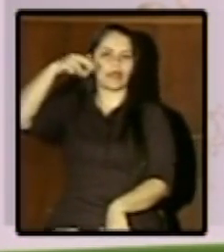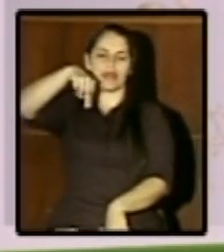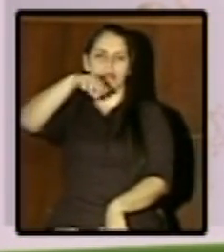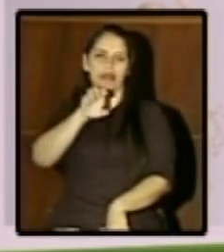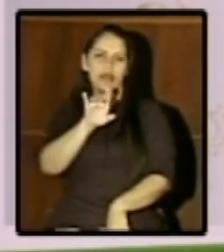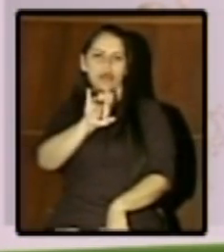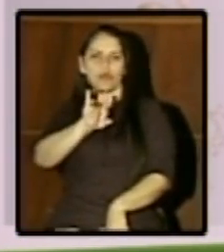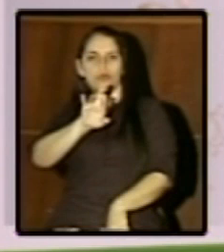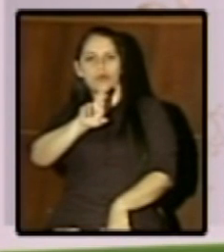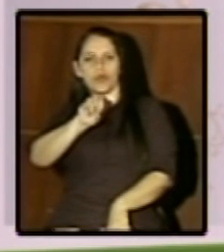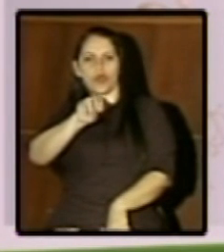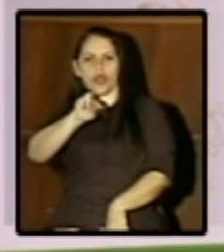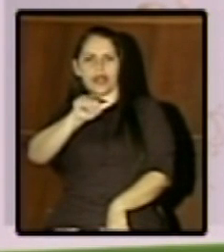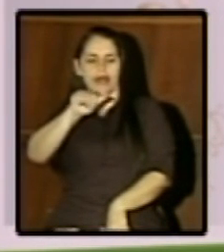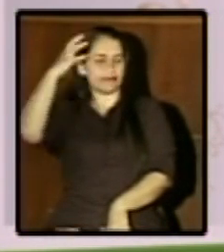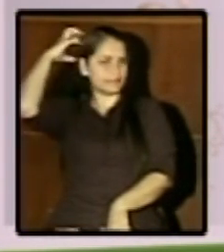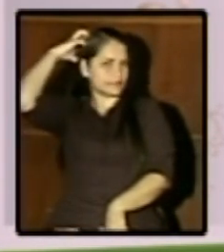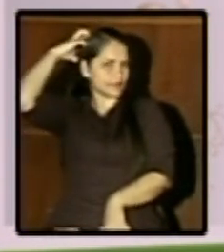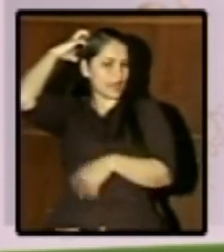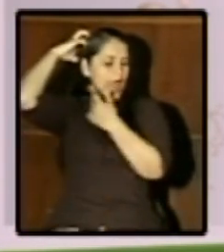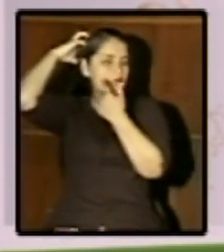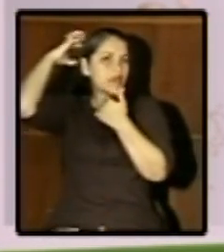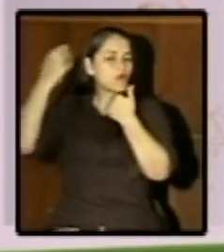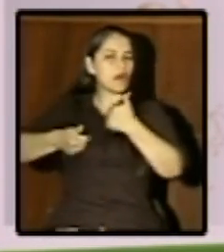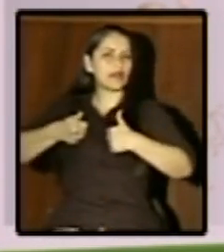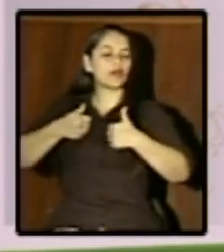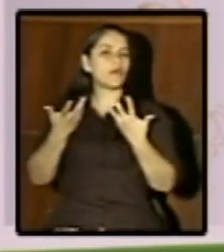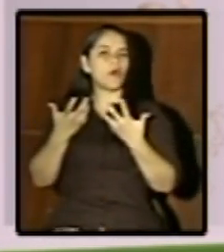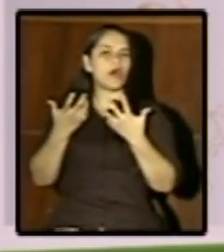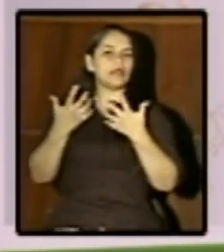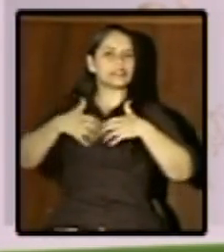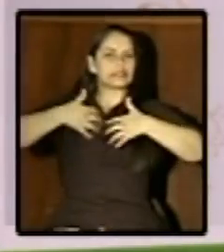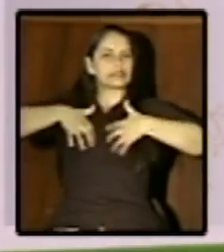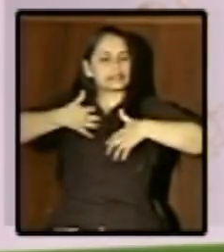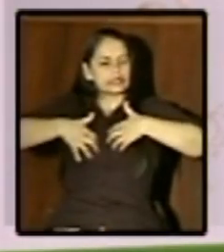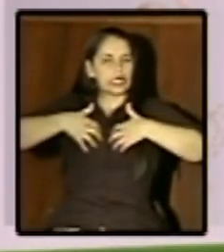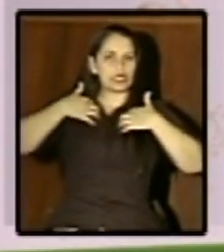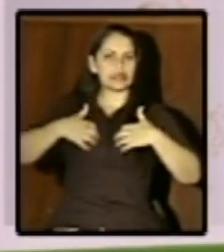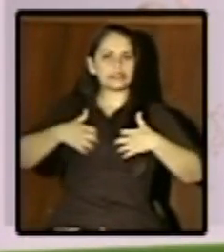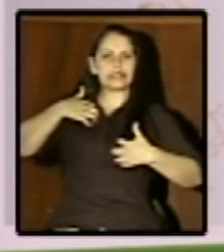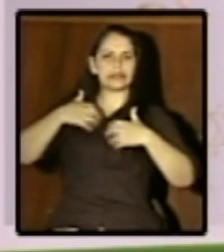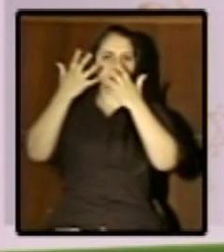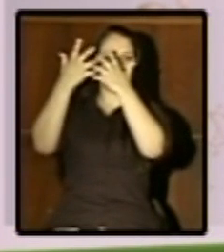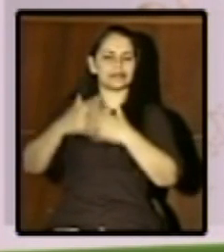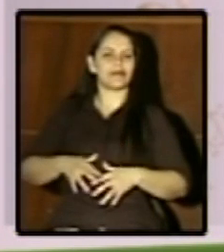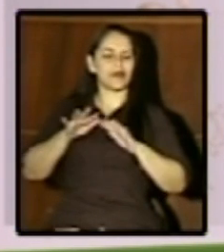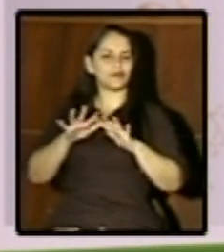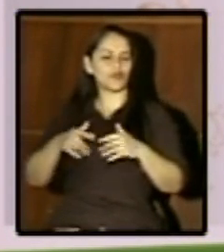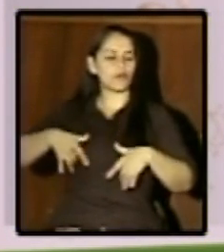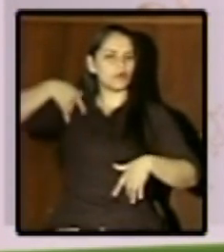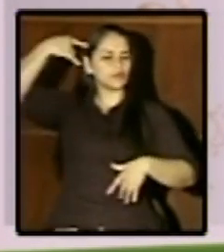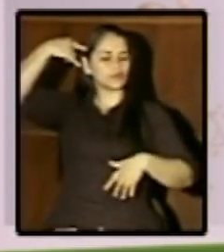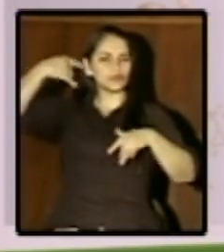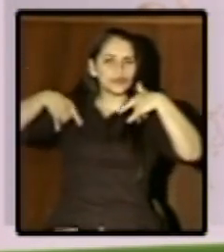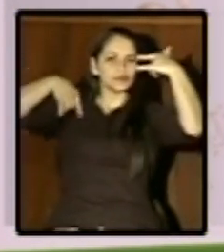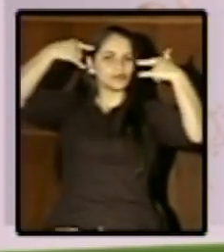como, la estructura básica del sistema nervioso, tanto central como periférico, y es una estructura especializada en